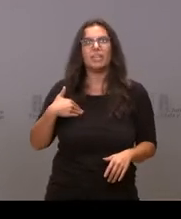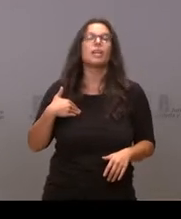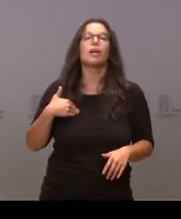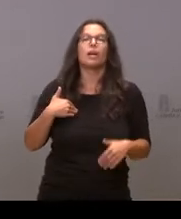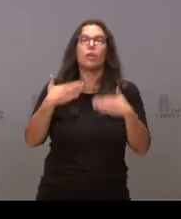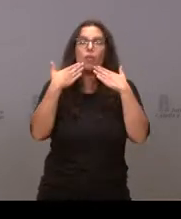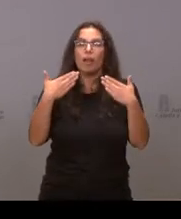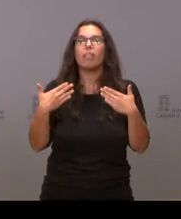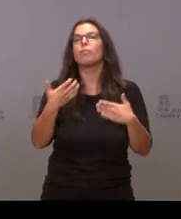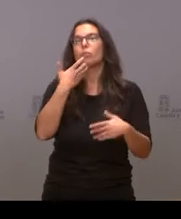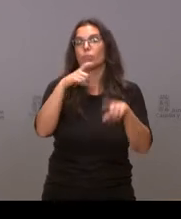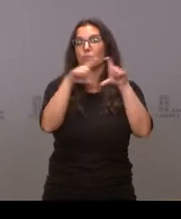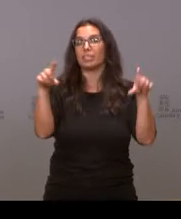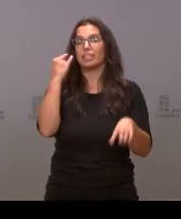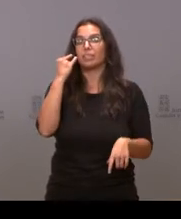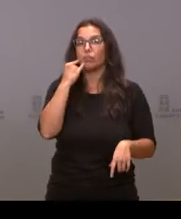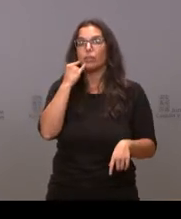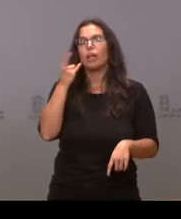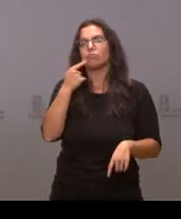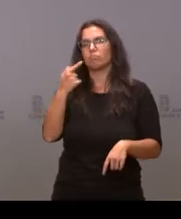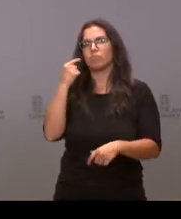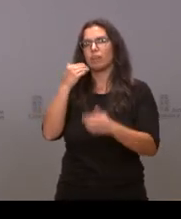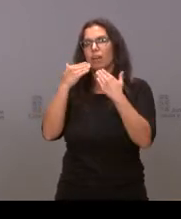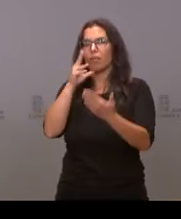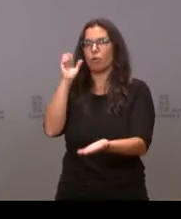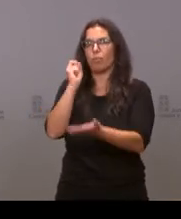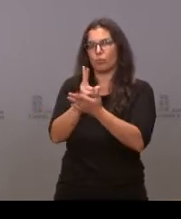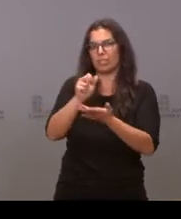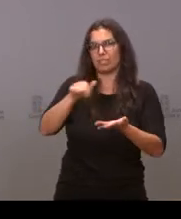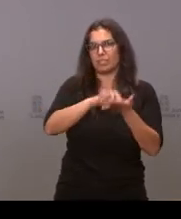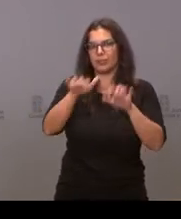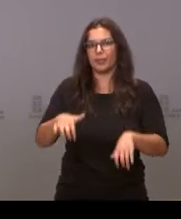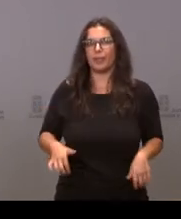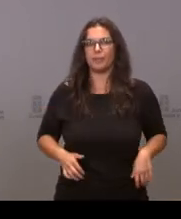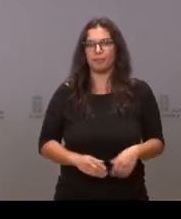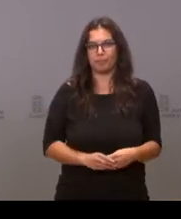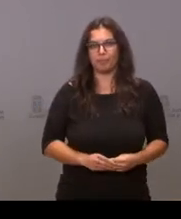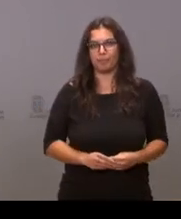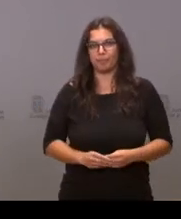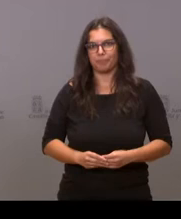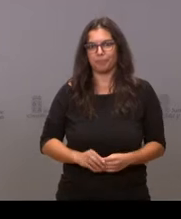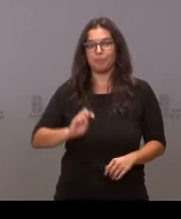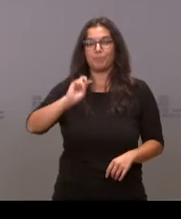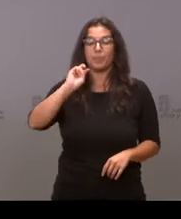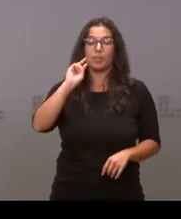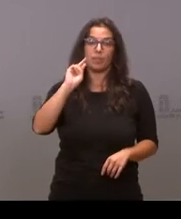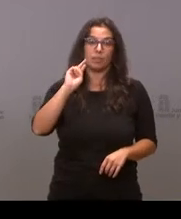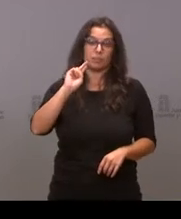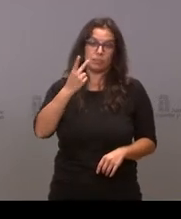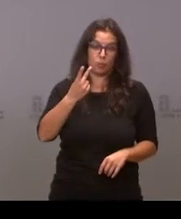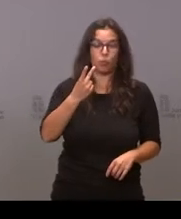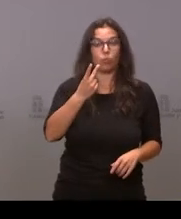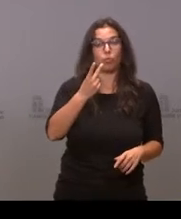como la de telefónica a la que agradezco su apuesta por castilla y león' la segunda parte de mi visita de burgos